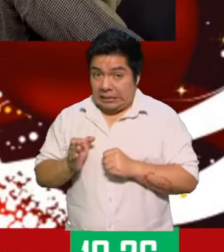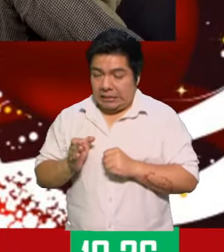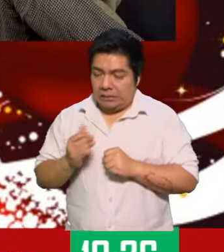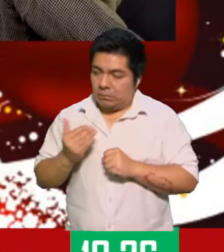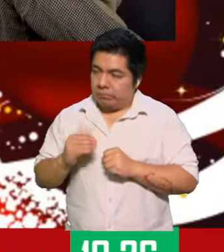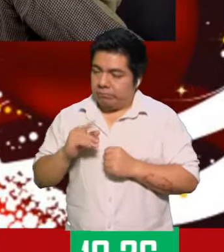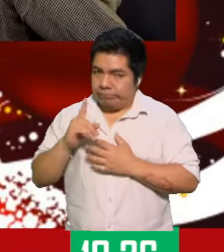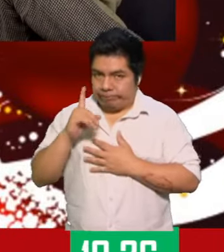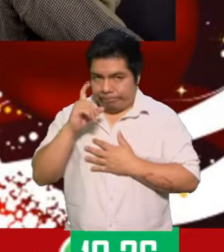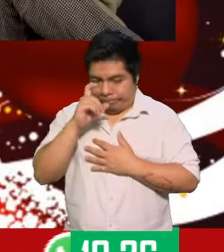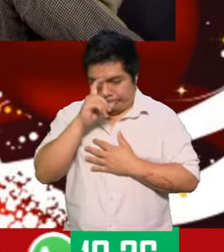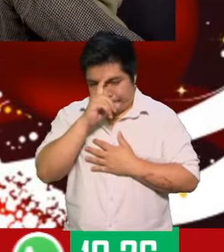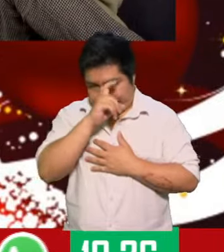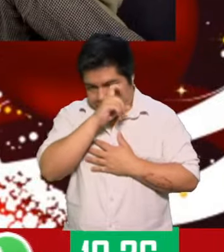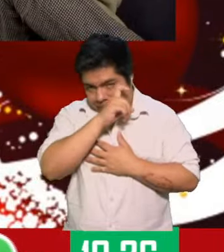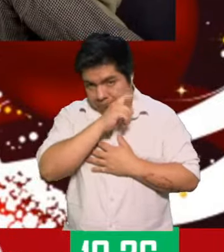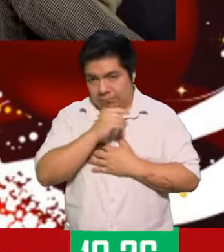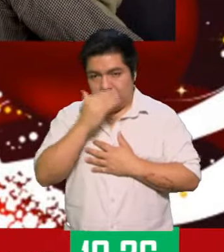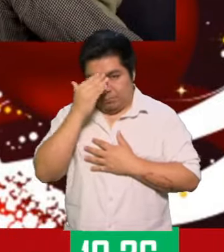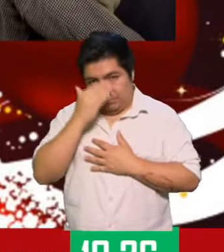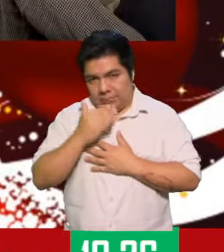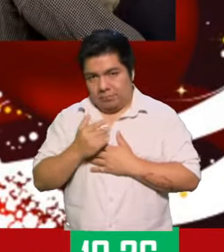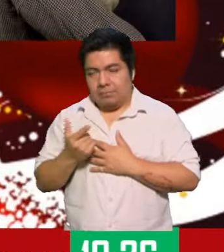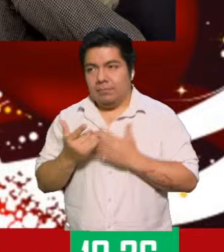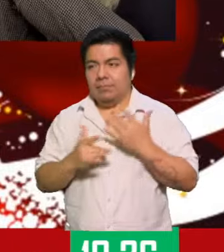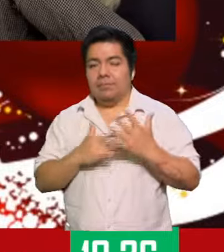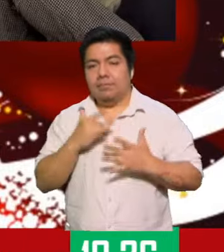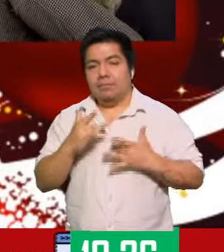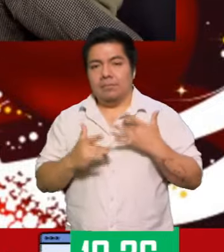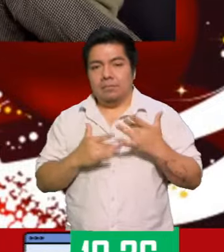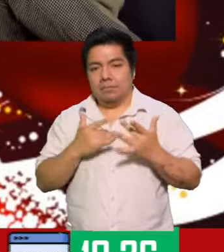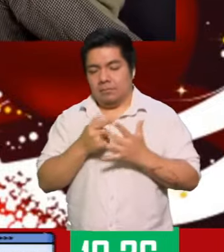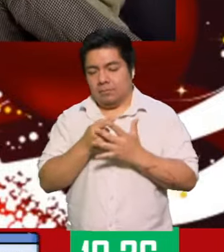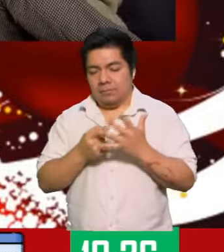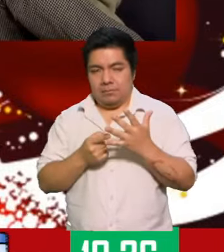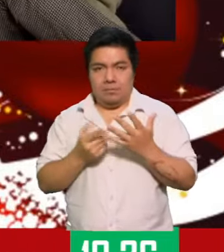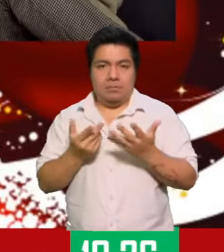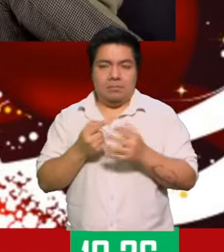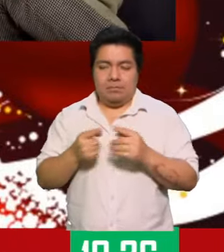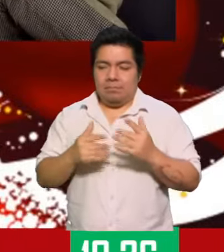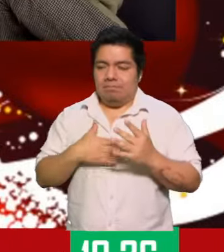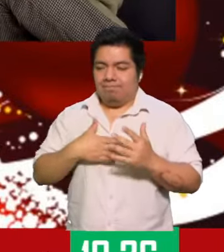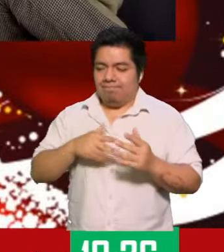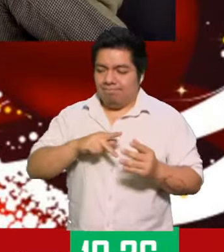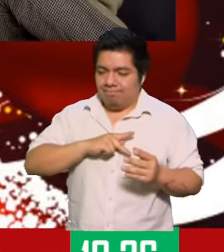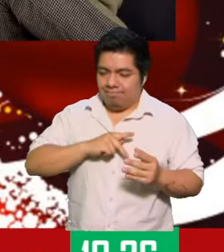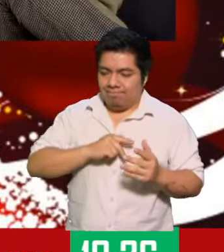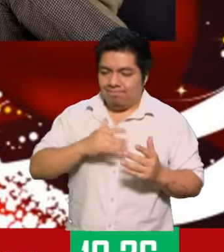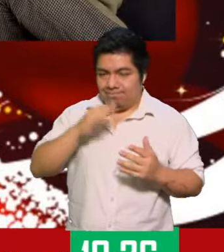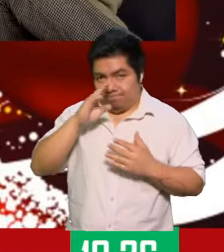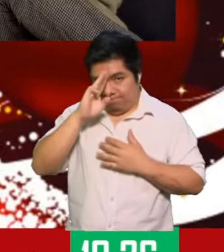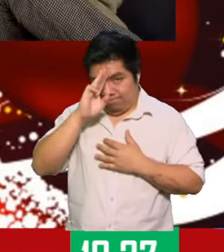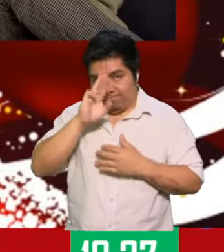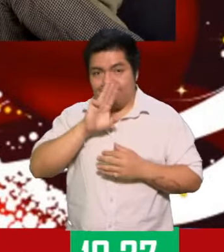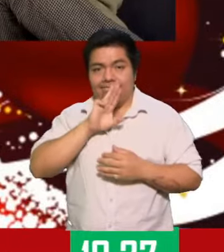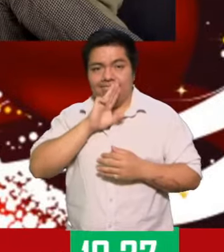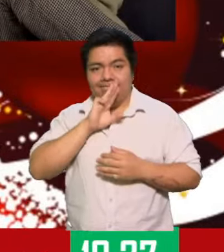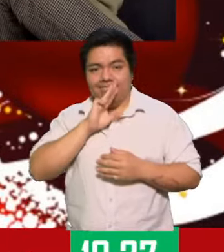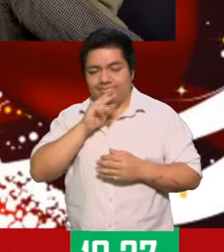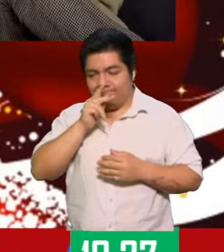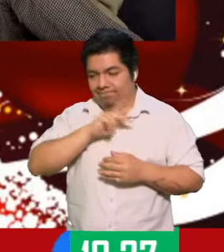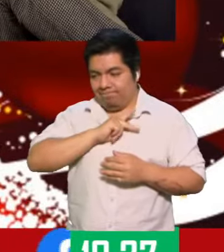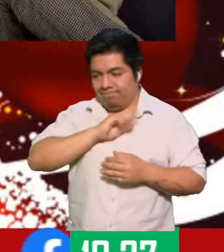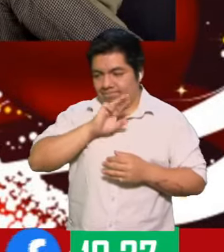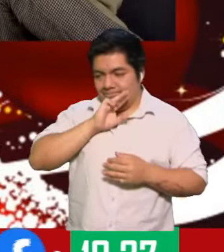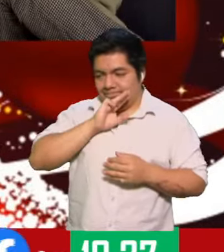y además Sí justamente pues estas eran como observaciones ahí personales que teníamos No mi mamá o sea por eso fue que